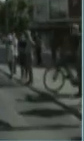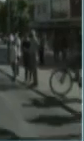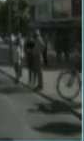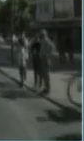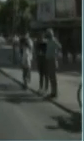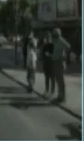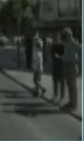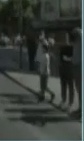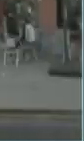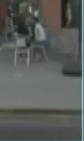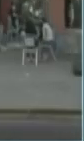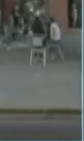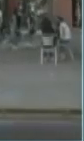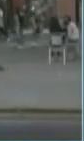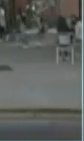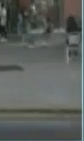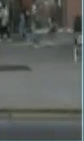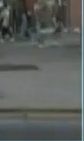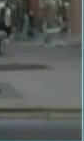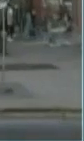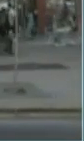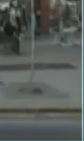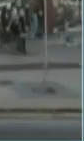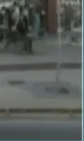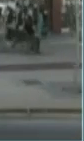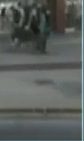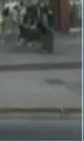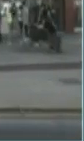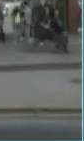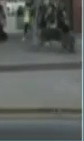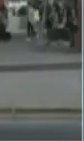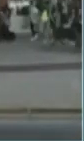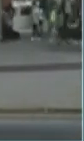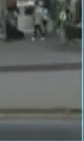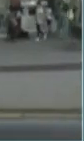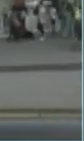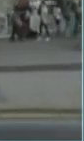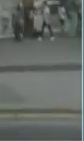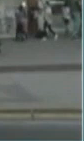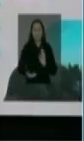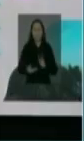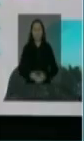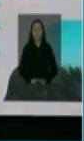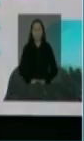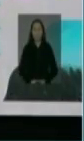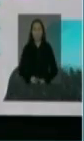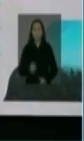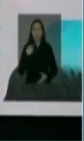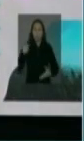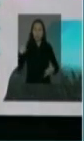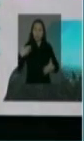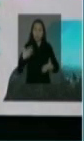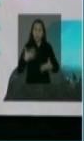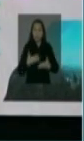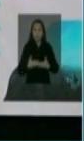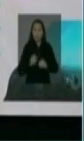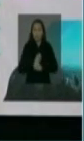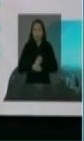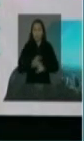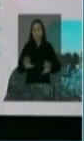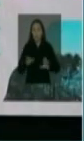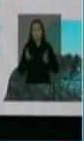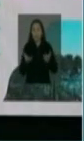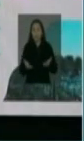te respondería un poco en función a lo que ha mencionado Larraín, el economista famoso chileno, ¿no?